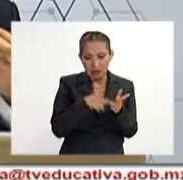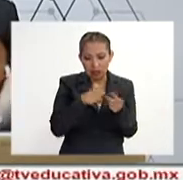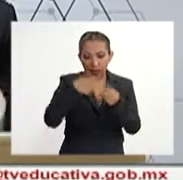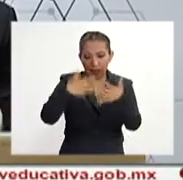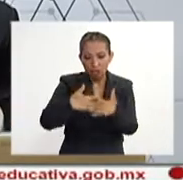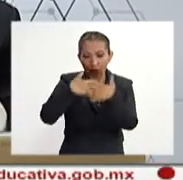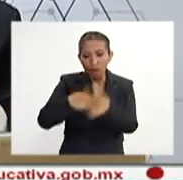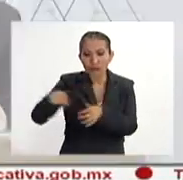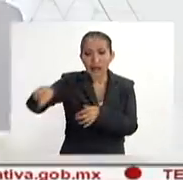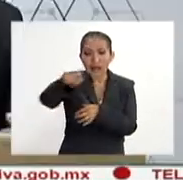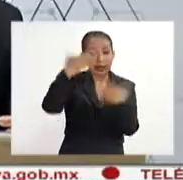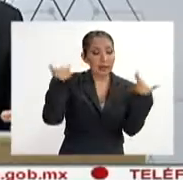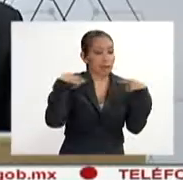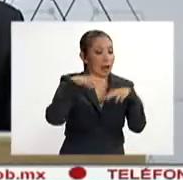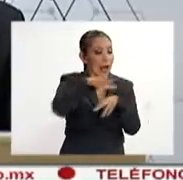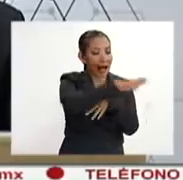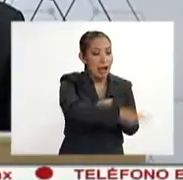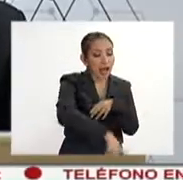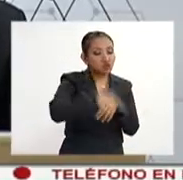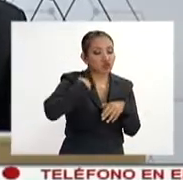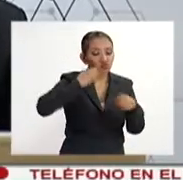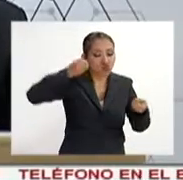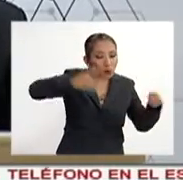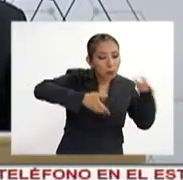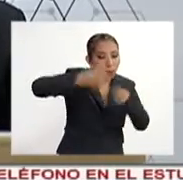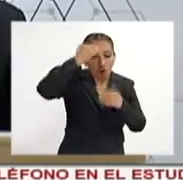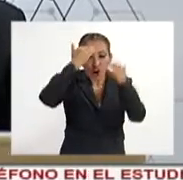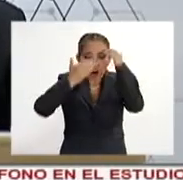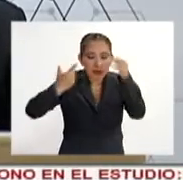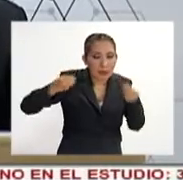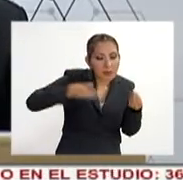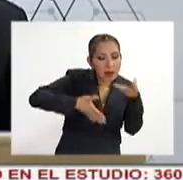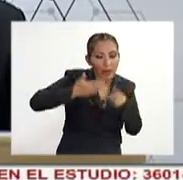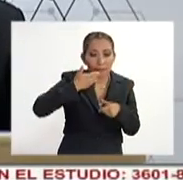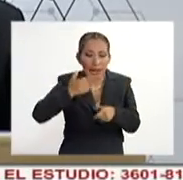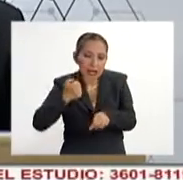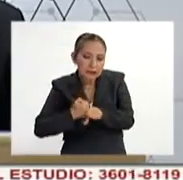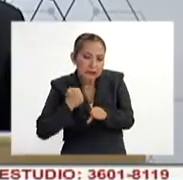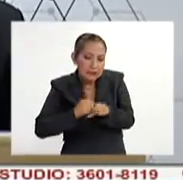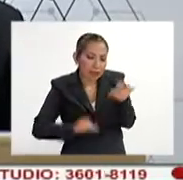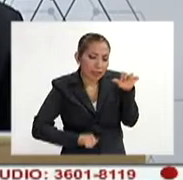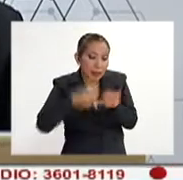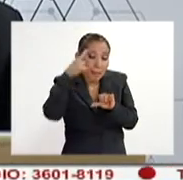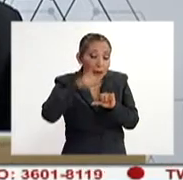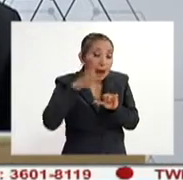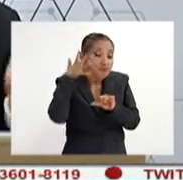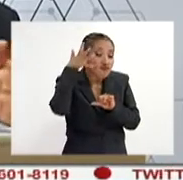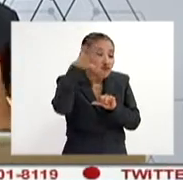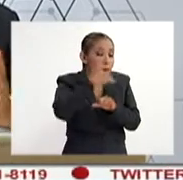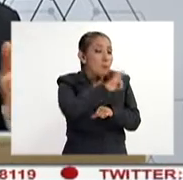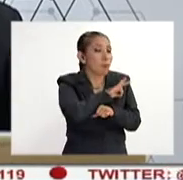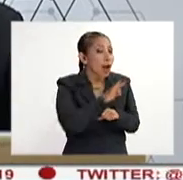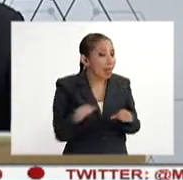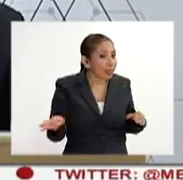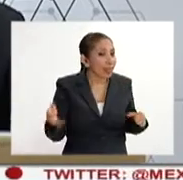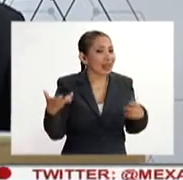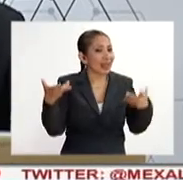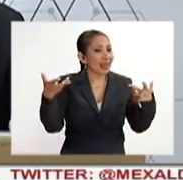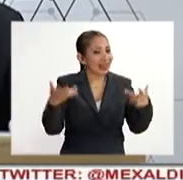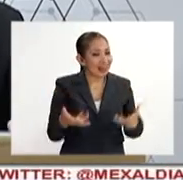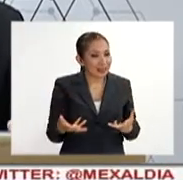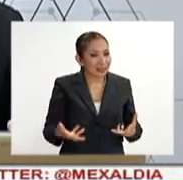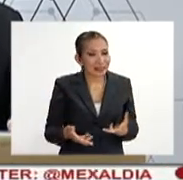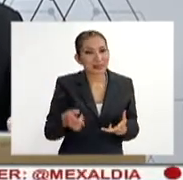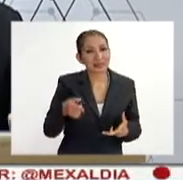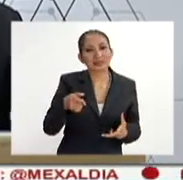industria y la academia vamos a compartir conocimiento y buenas prácticas para efecto de que pueda haber